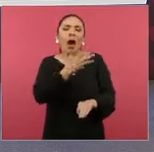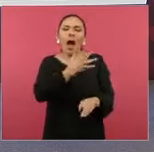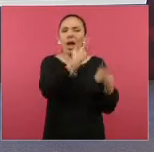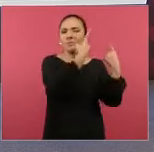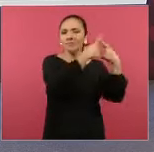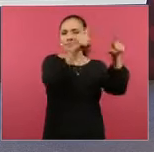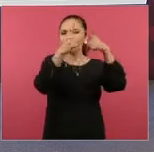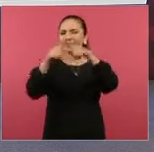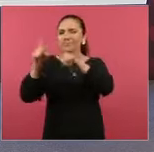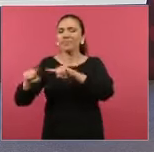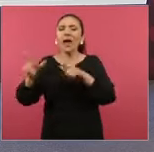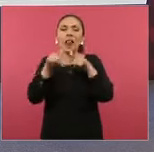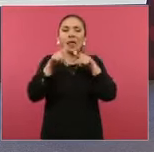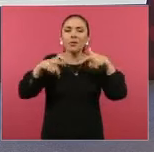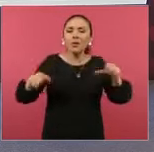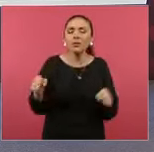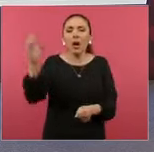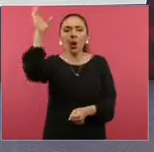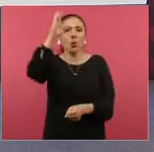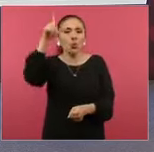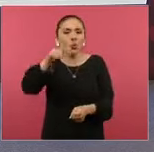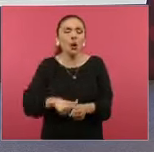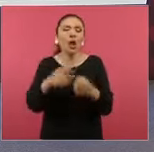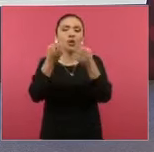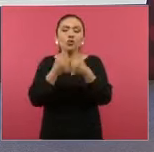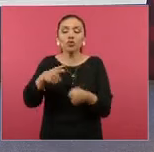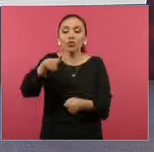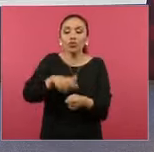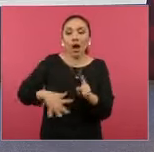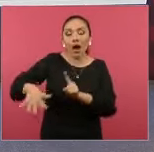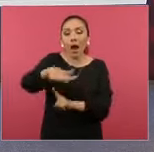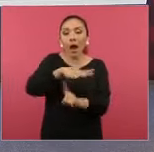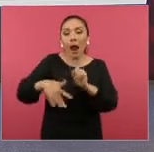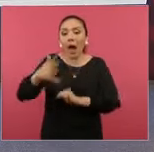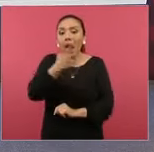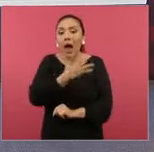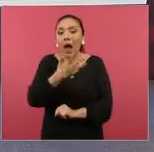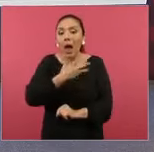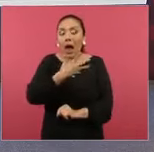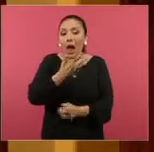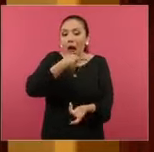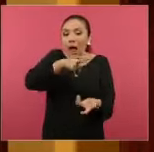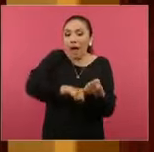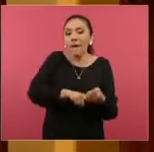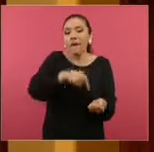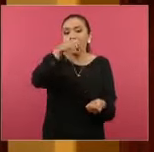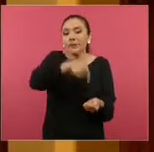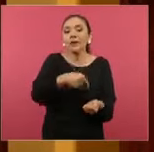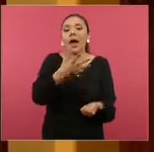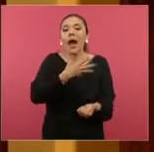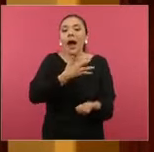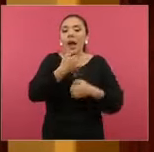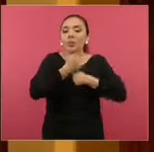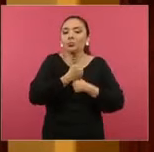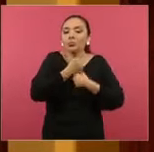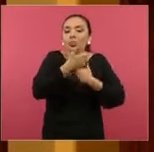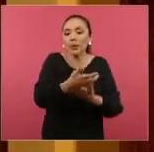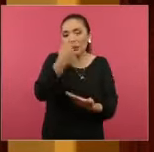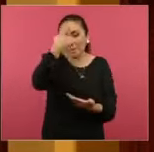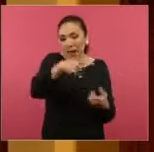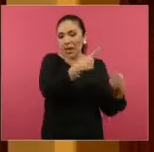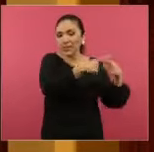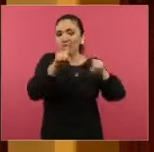diversidad lingüística, cultural y social que comprende, que está expresada en las